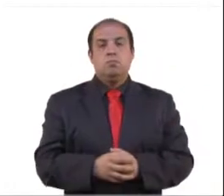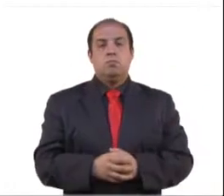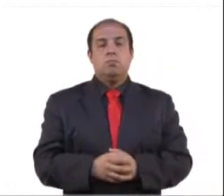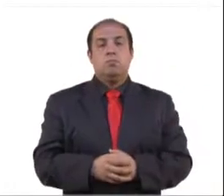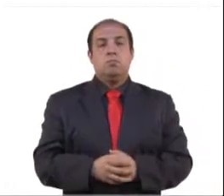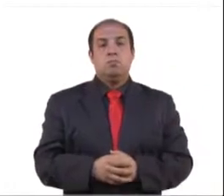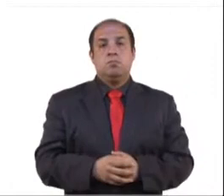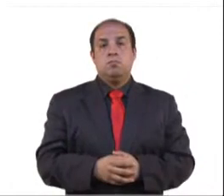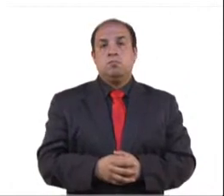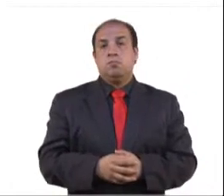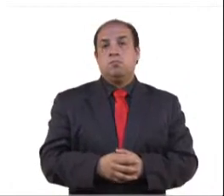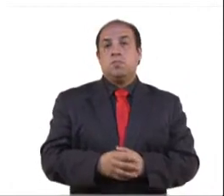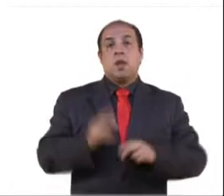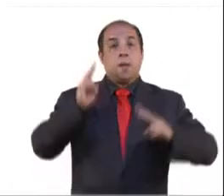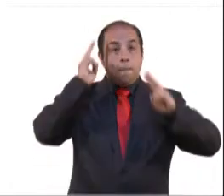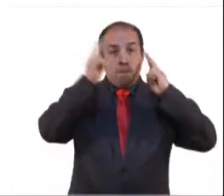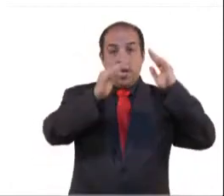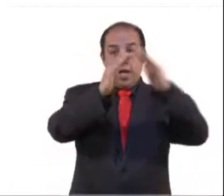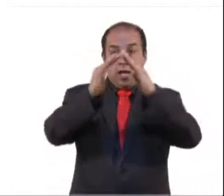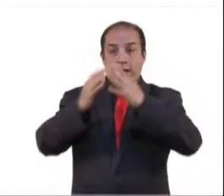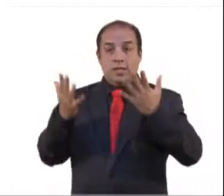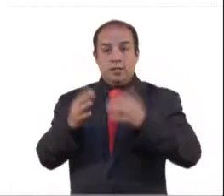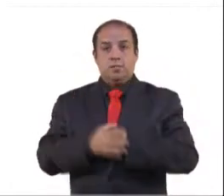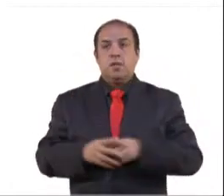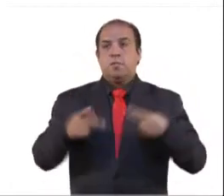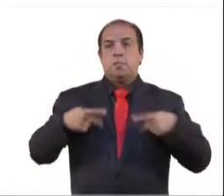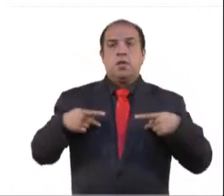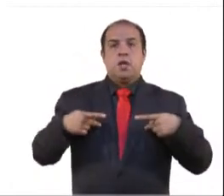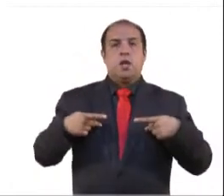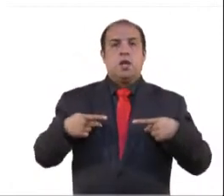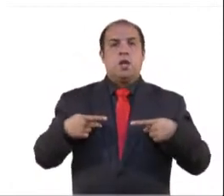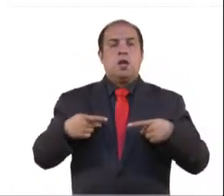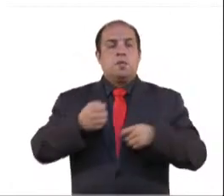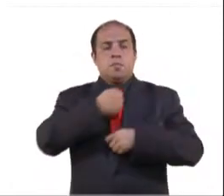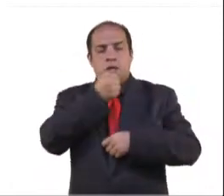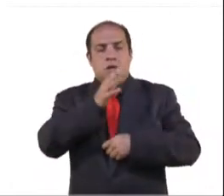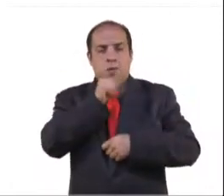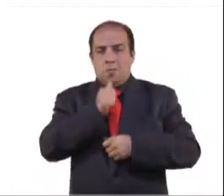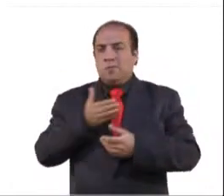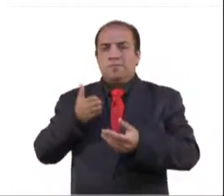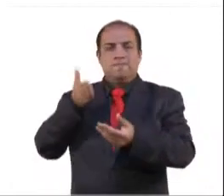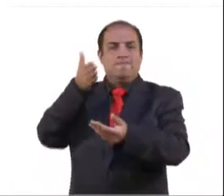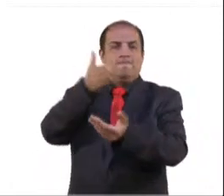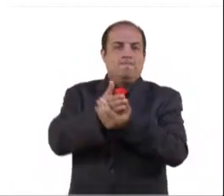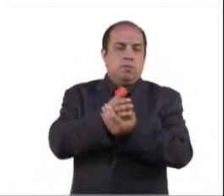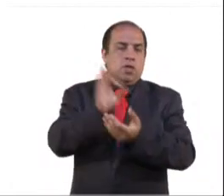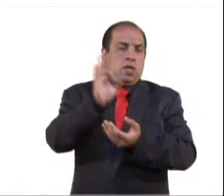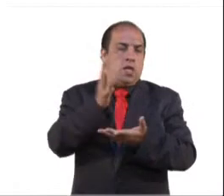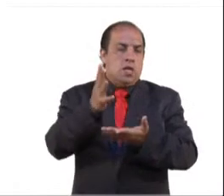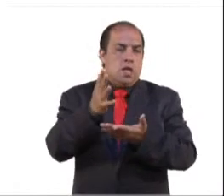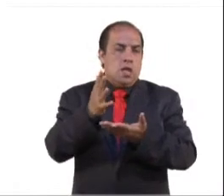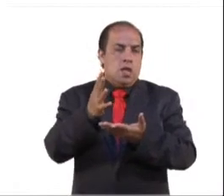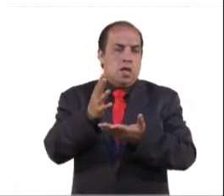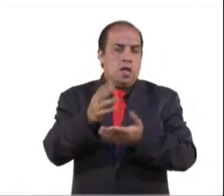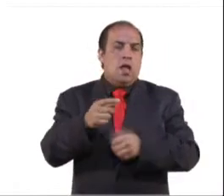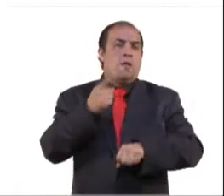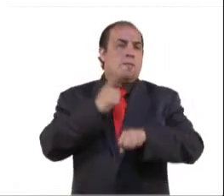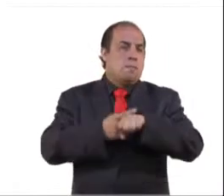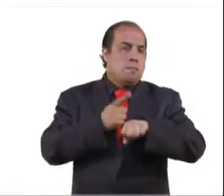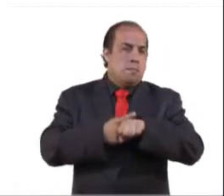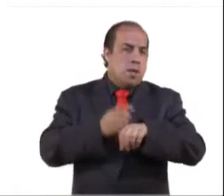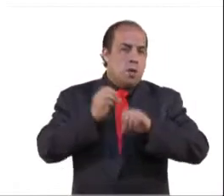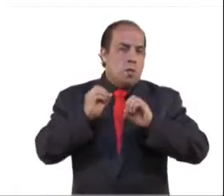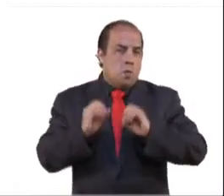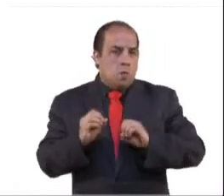Y que se puede hacer una visita domiciliaria. Si las personas adultas mayores no pueden asistir porque están en alguna situación de